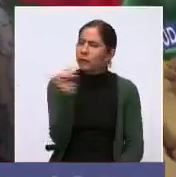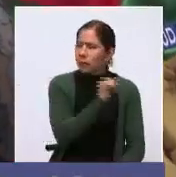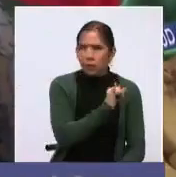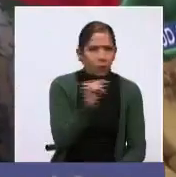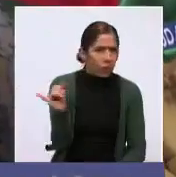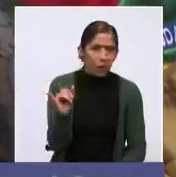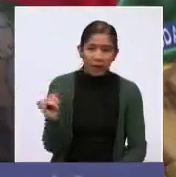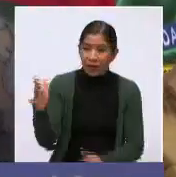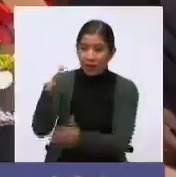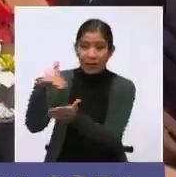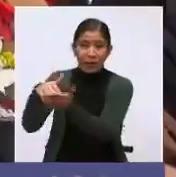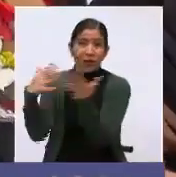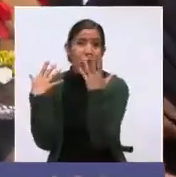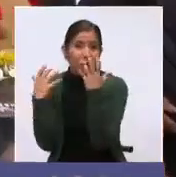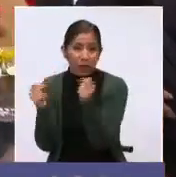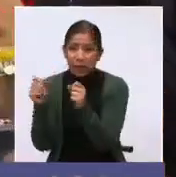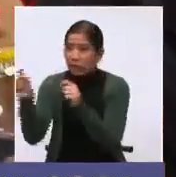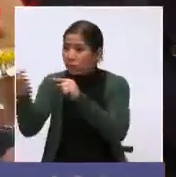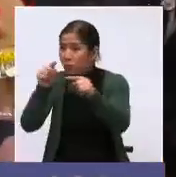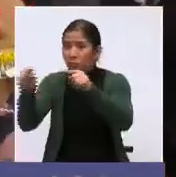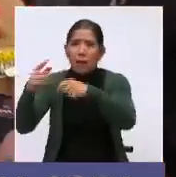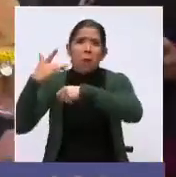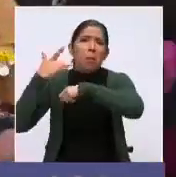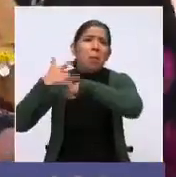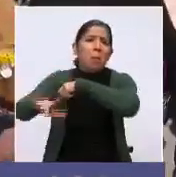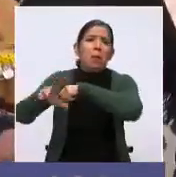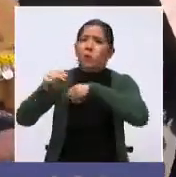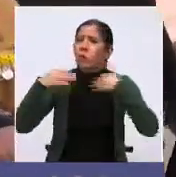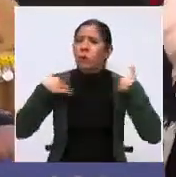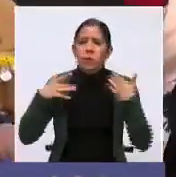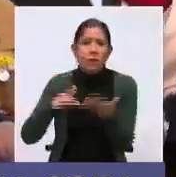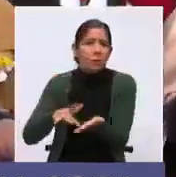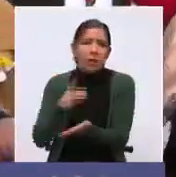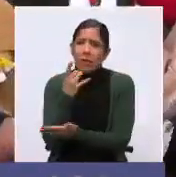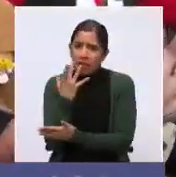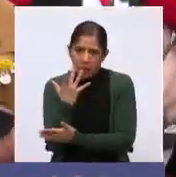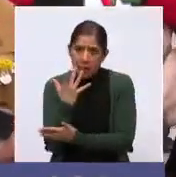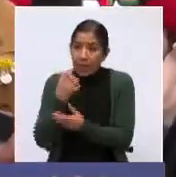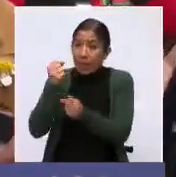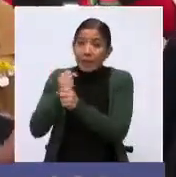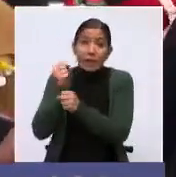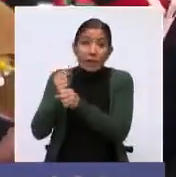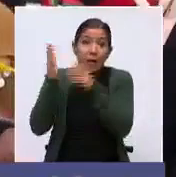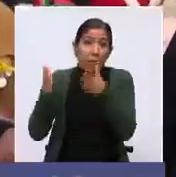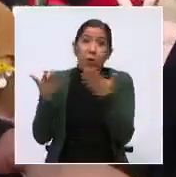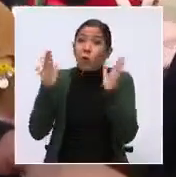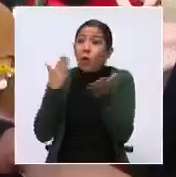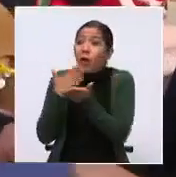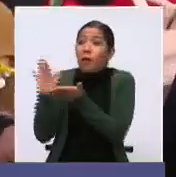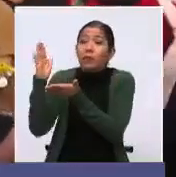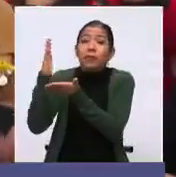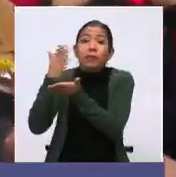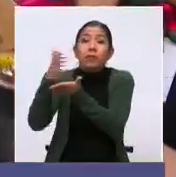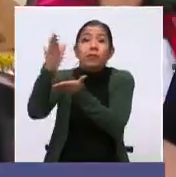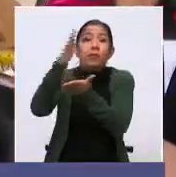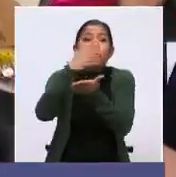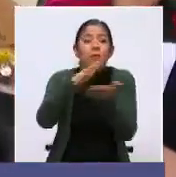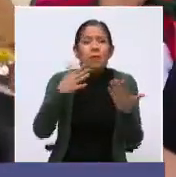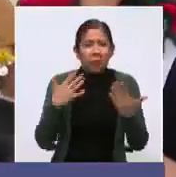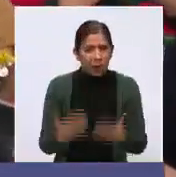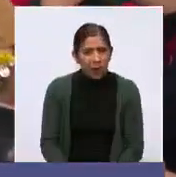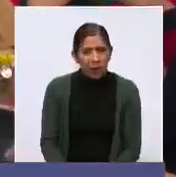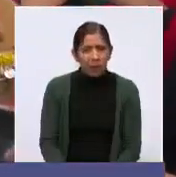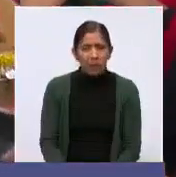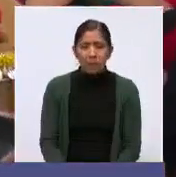hay medicamento, no hay funcionarios. Se lo ha replegado, ha destituido. En